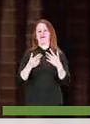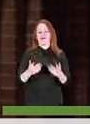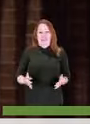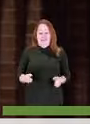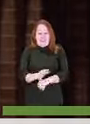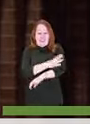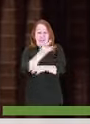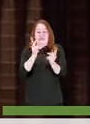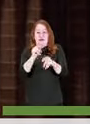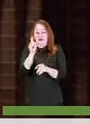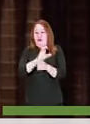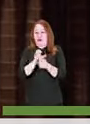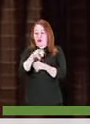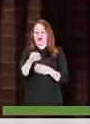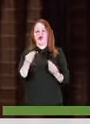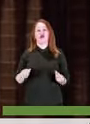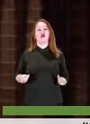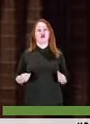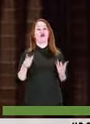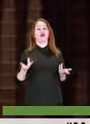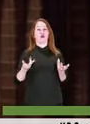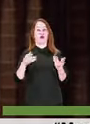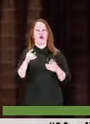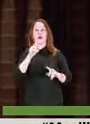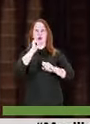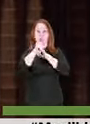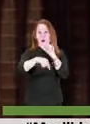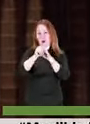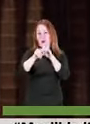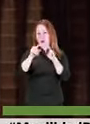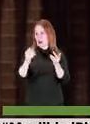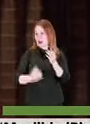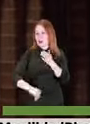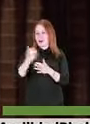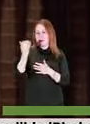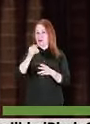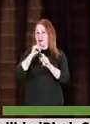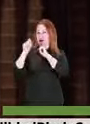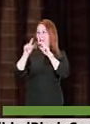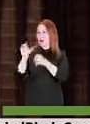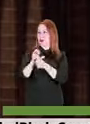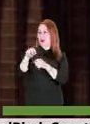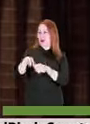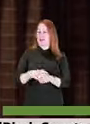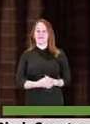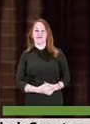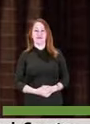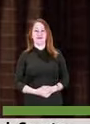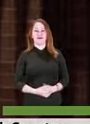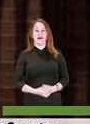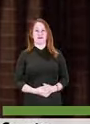que tienen preguntas sobre estas obras, entonces empecemos con las preguntas ciudadanas.